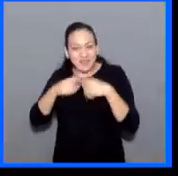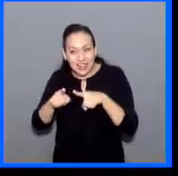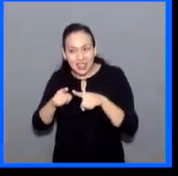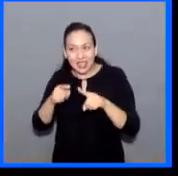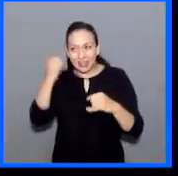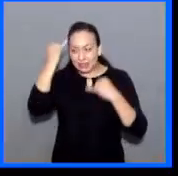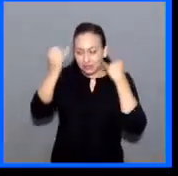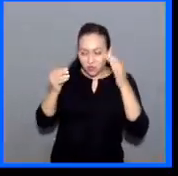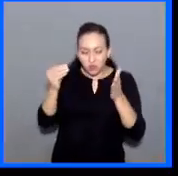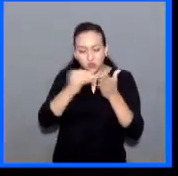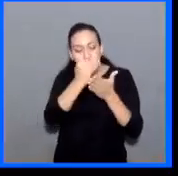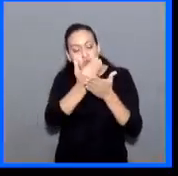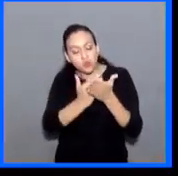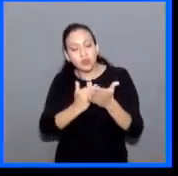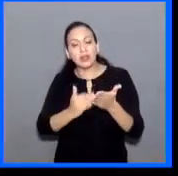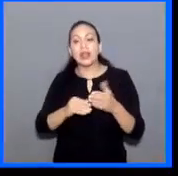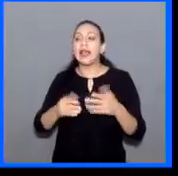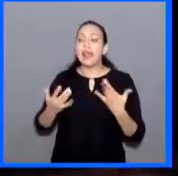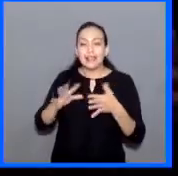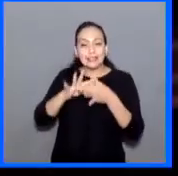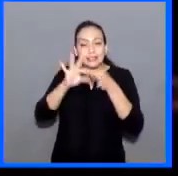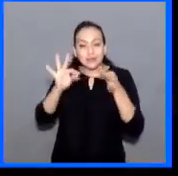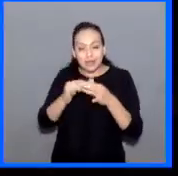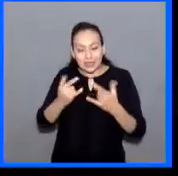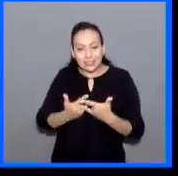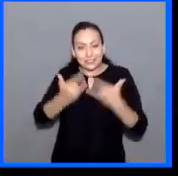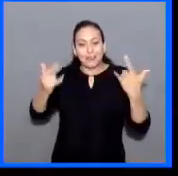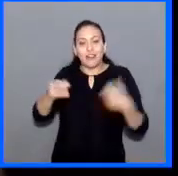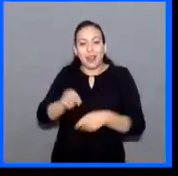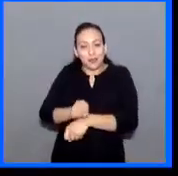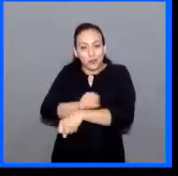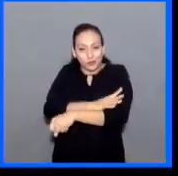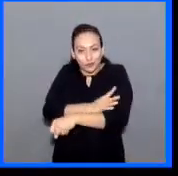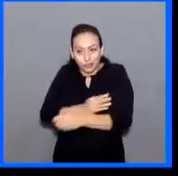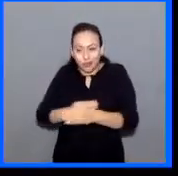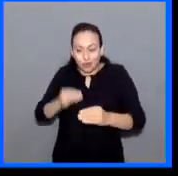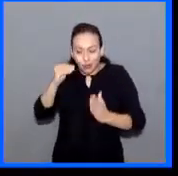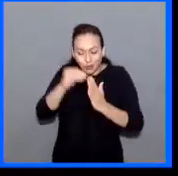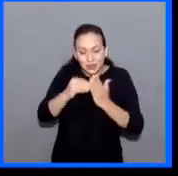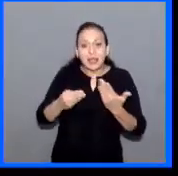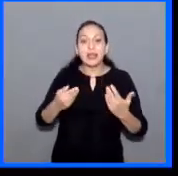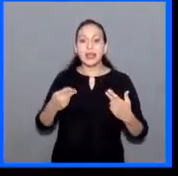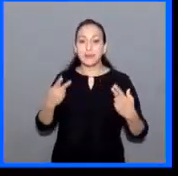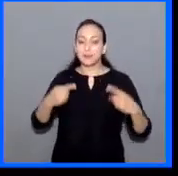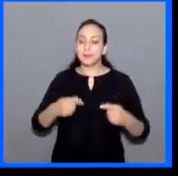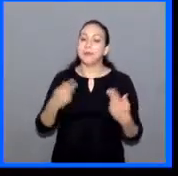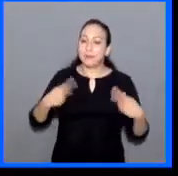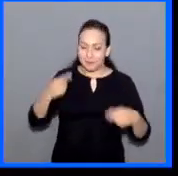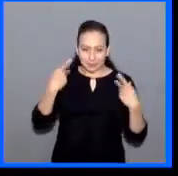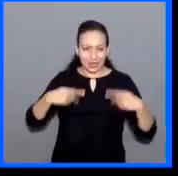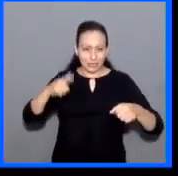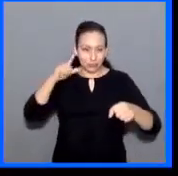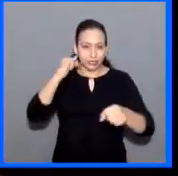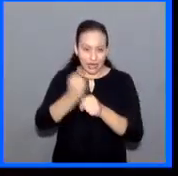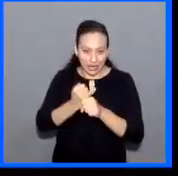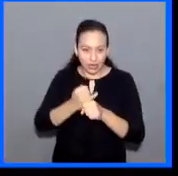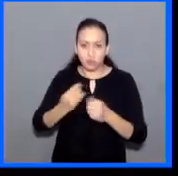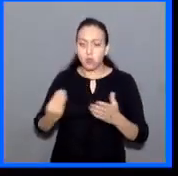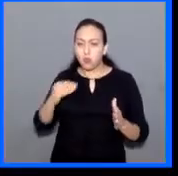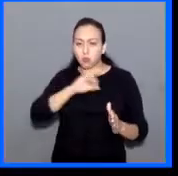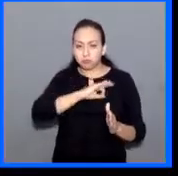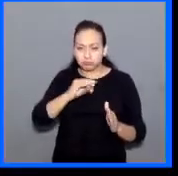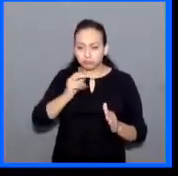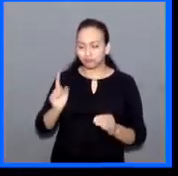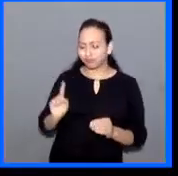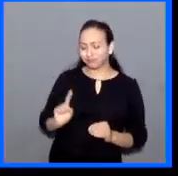estilo narrativo de la emoción, del progreso emocional de los personajes. Y funcionó, porque una de las reacciones que más nos